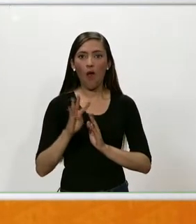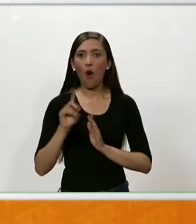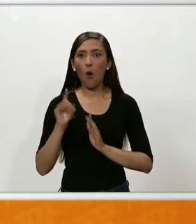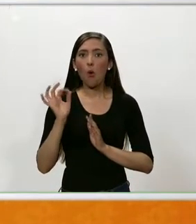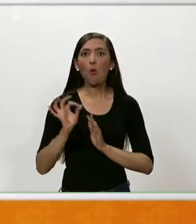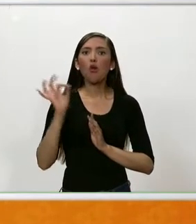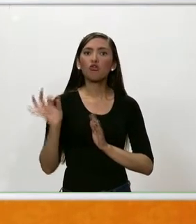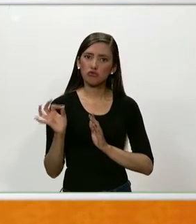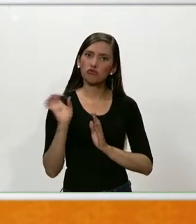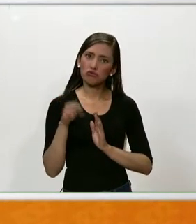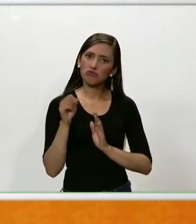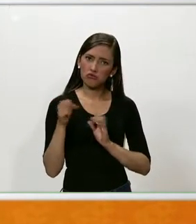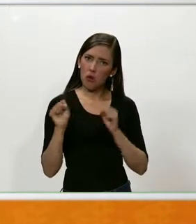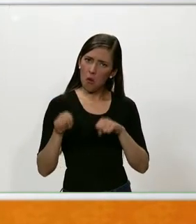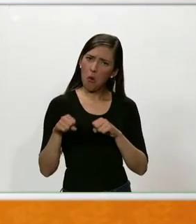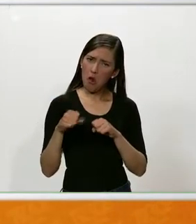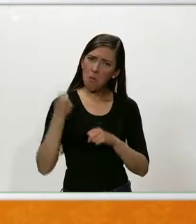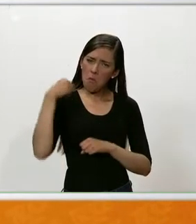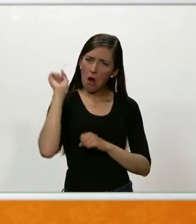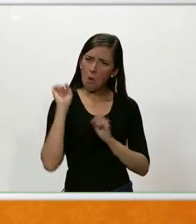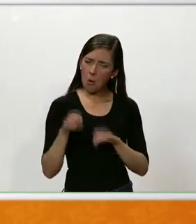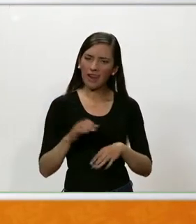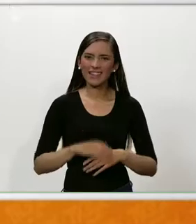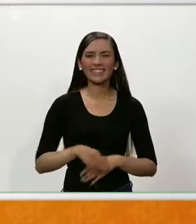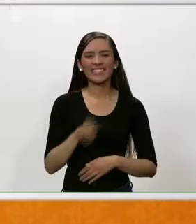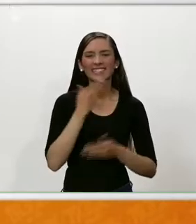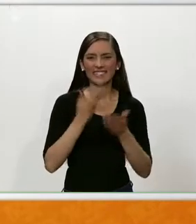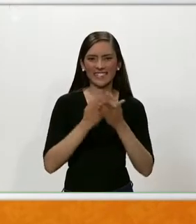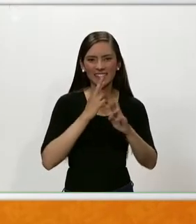¿Tulip? ¿Qué fue eso? ¿Eres un bebé?